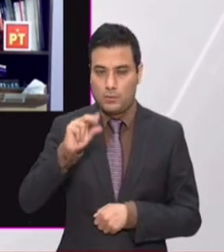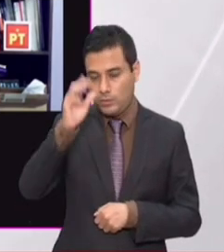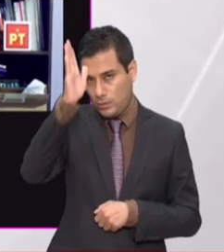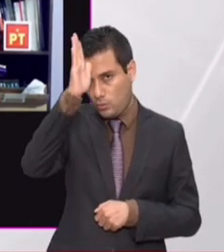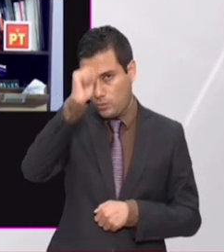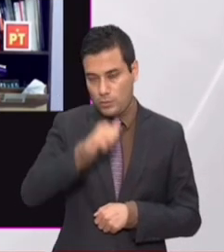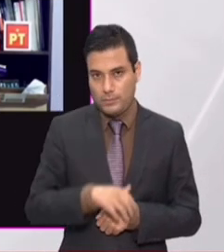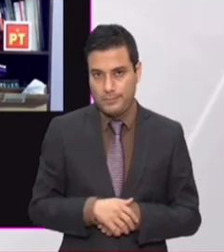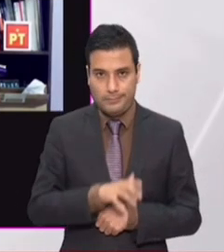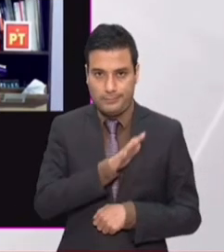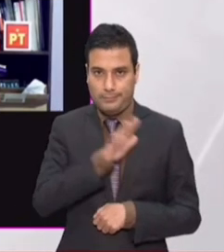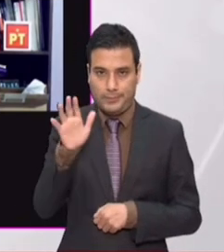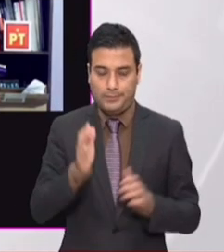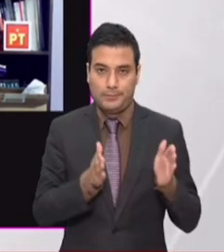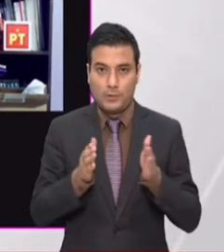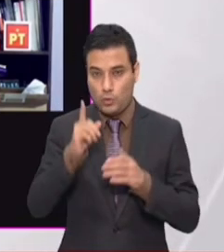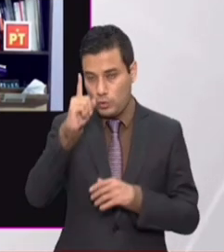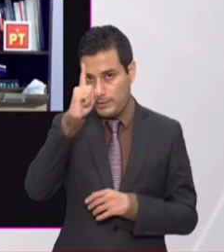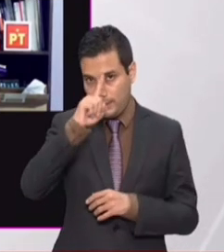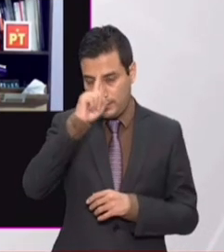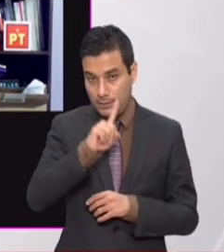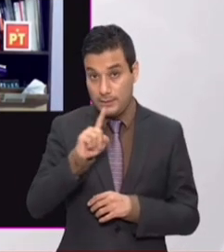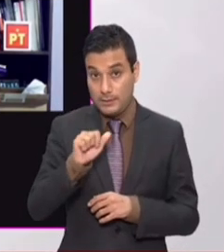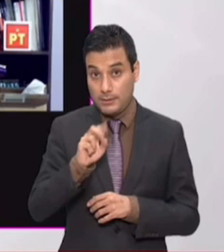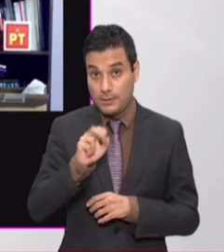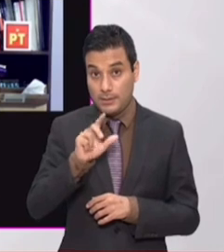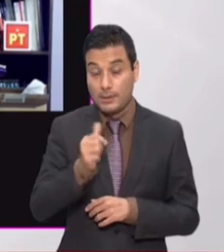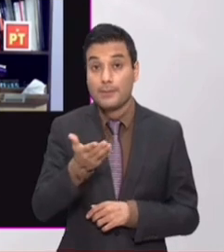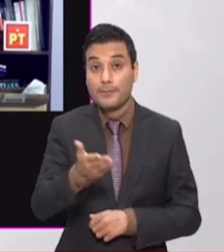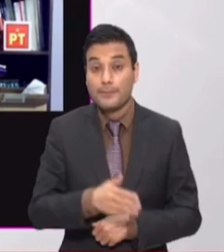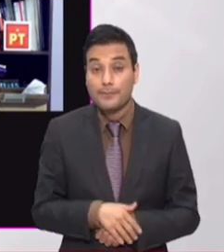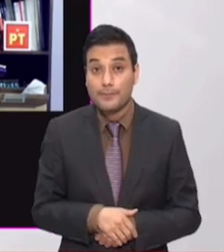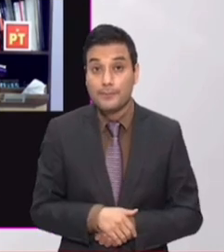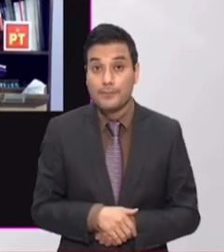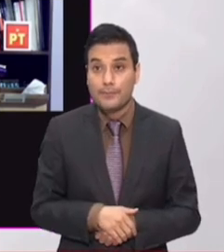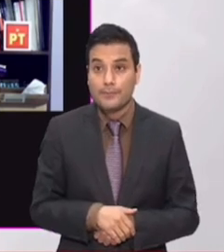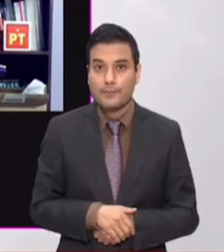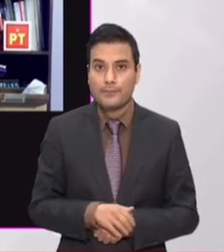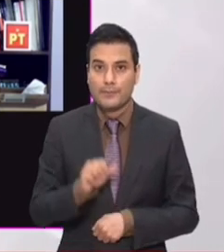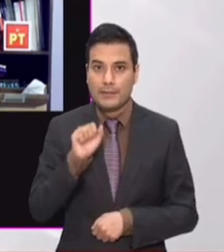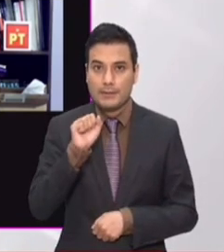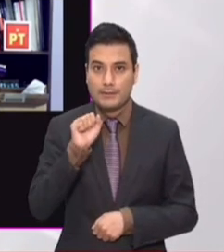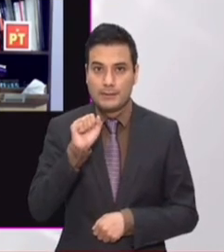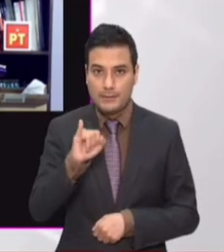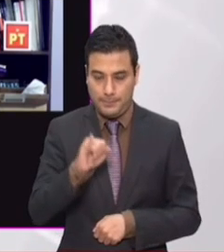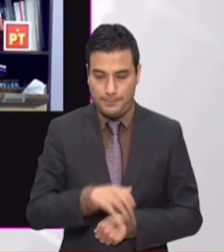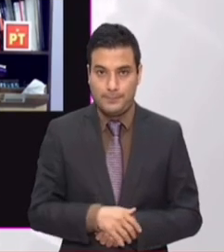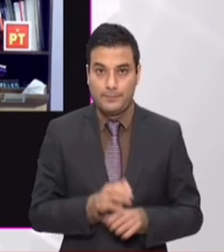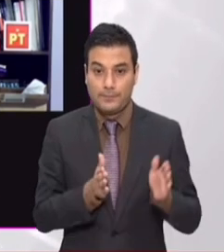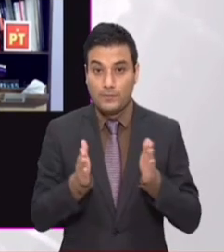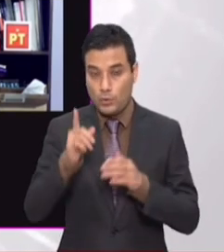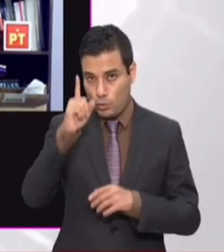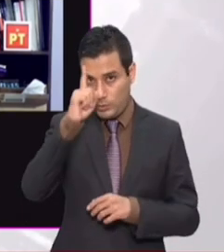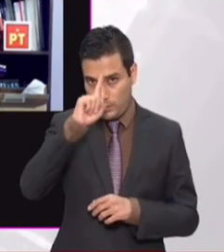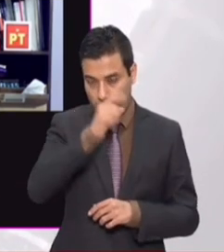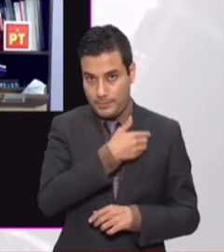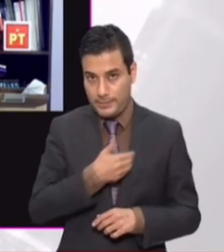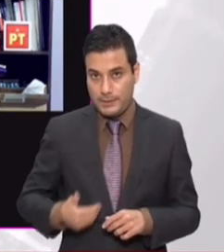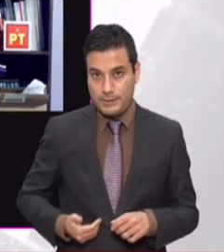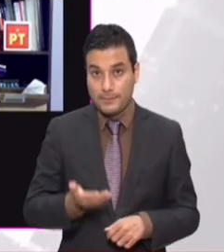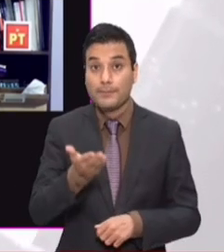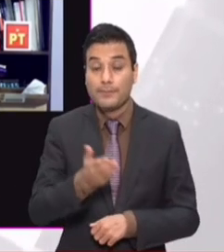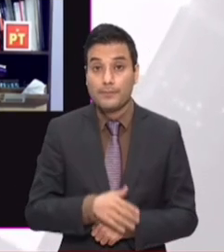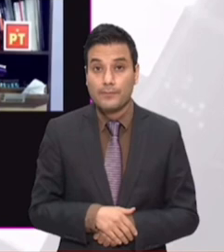contra. Consejera Claudia Zavala. A favor, secretario. Consejero presidente Lorenzo